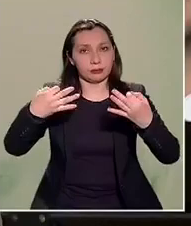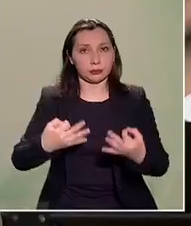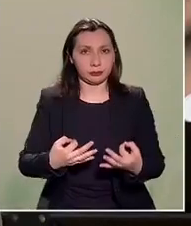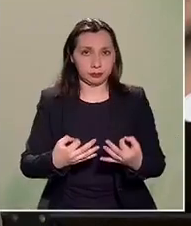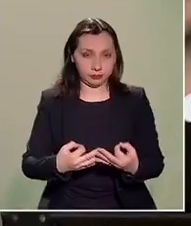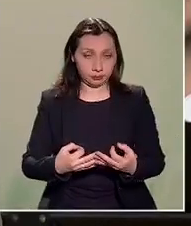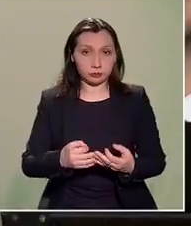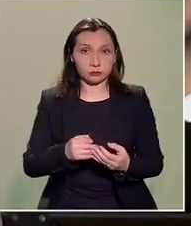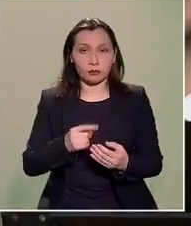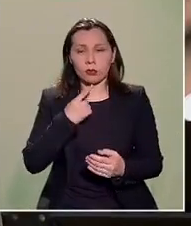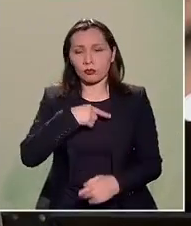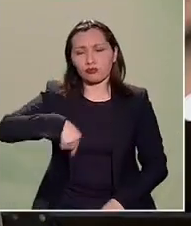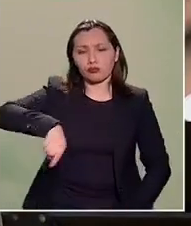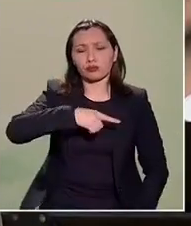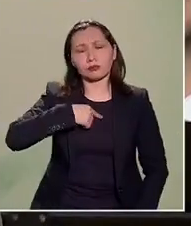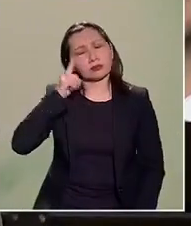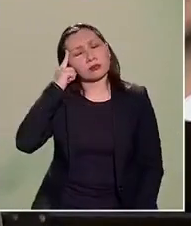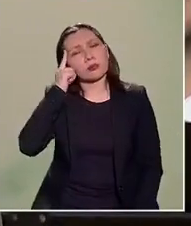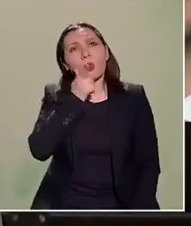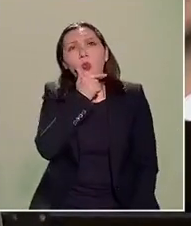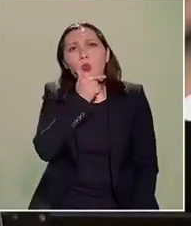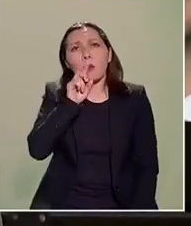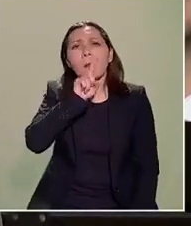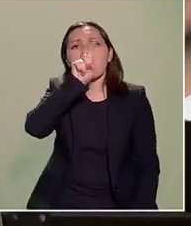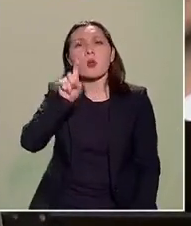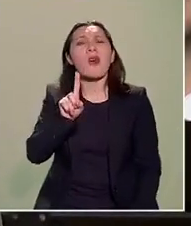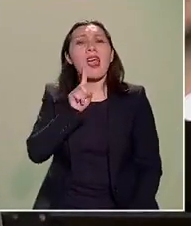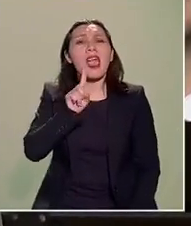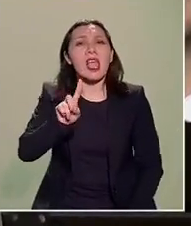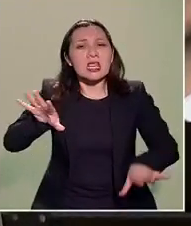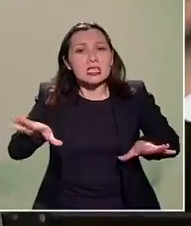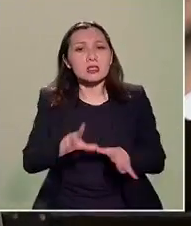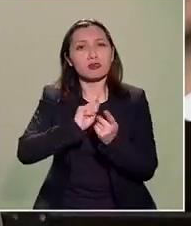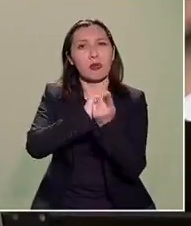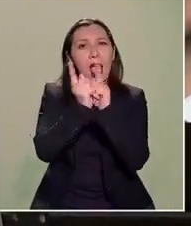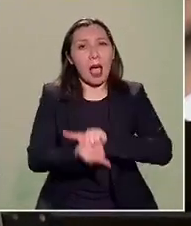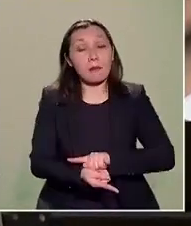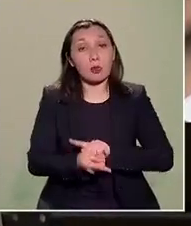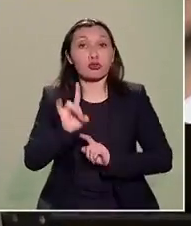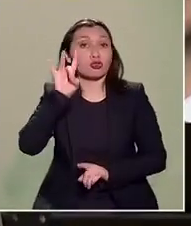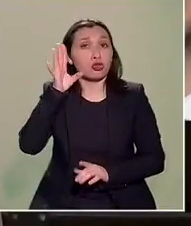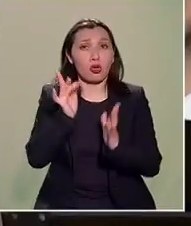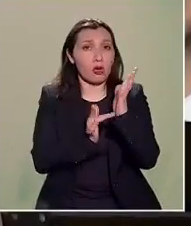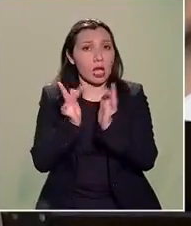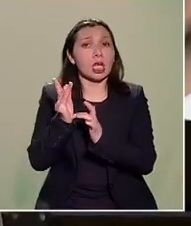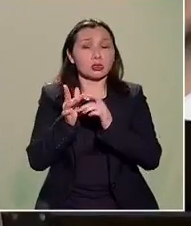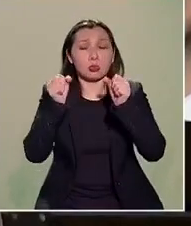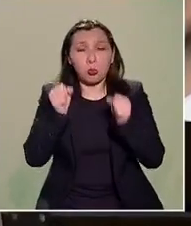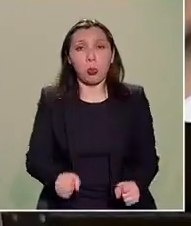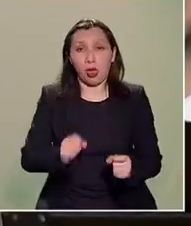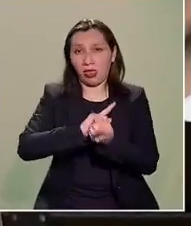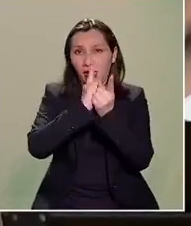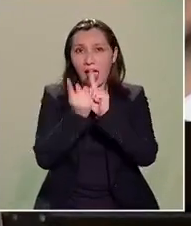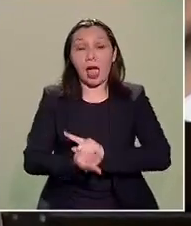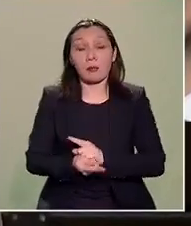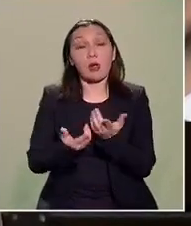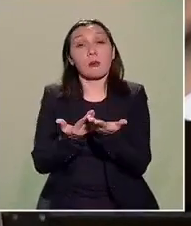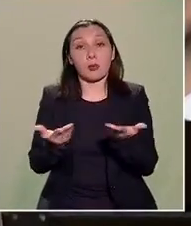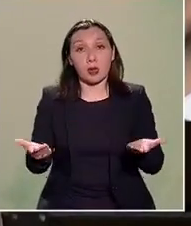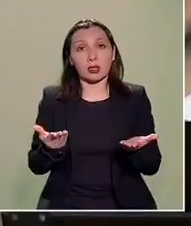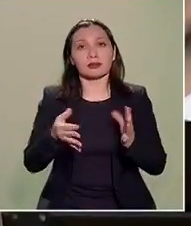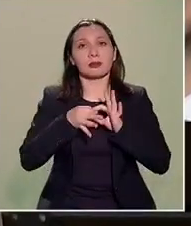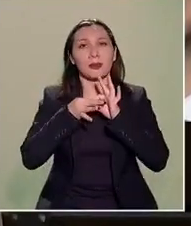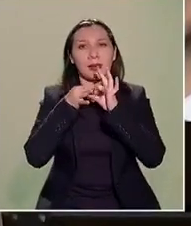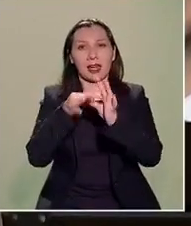nos preguntamos que en general estos cambios sólo jesucristo es por esto que